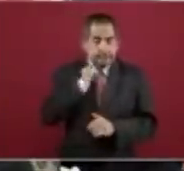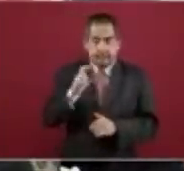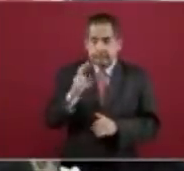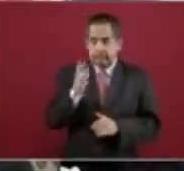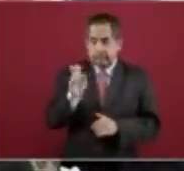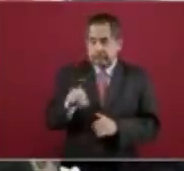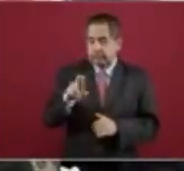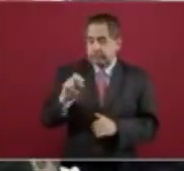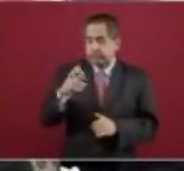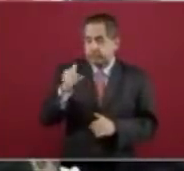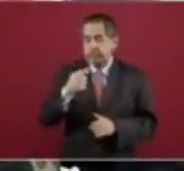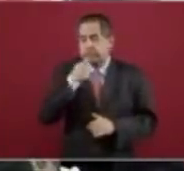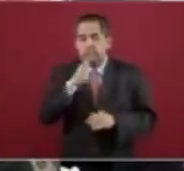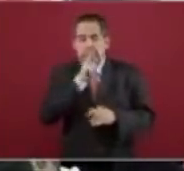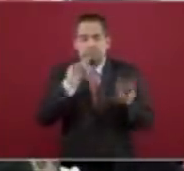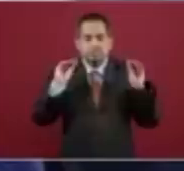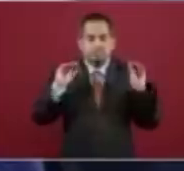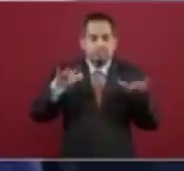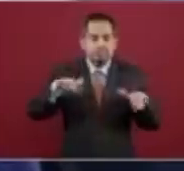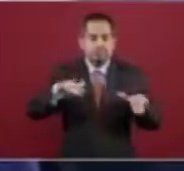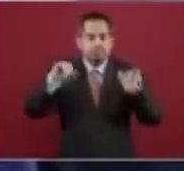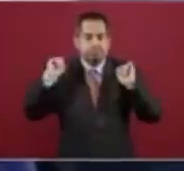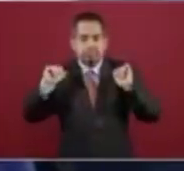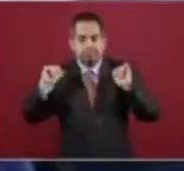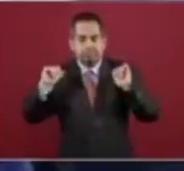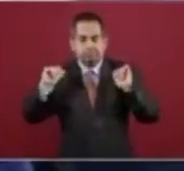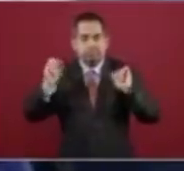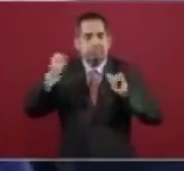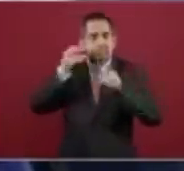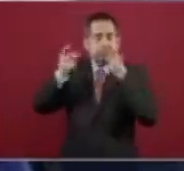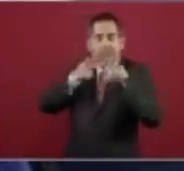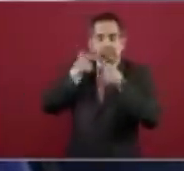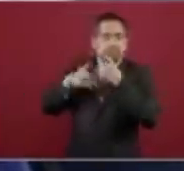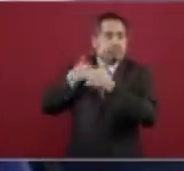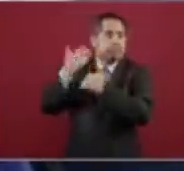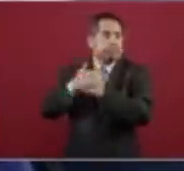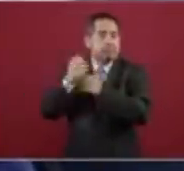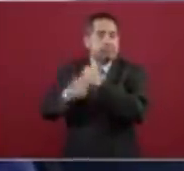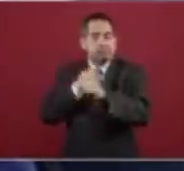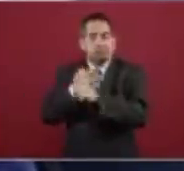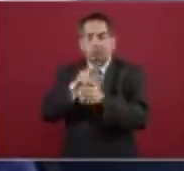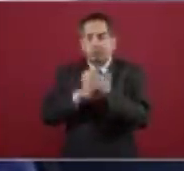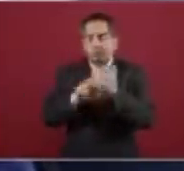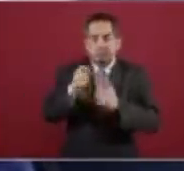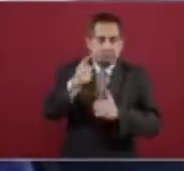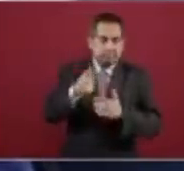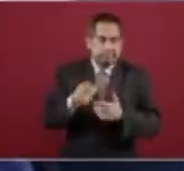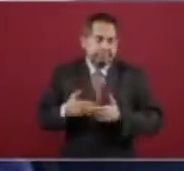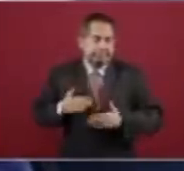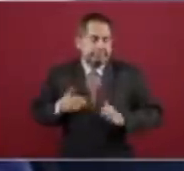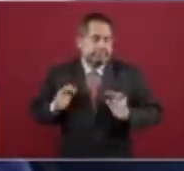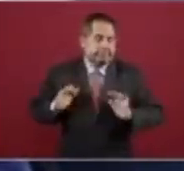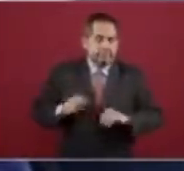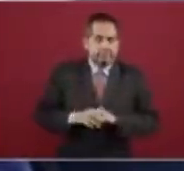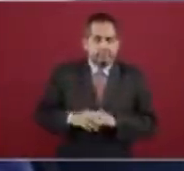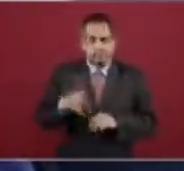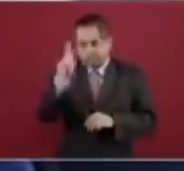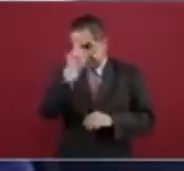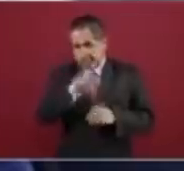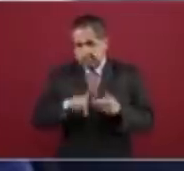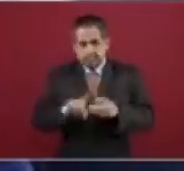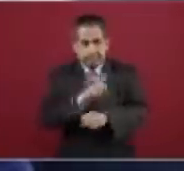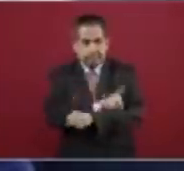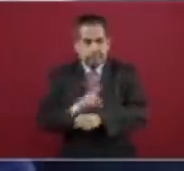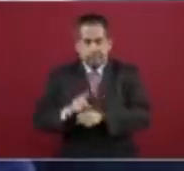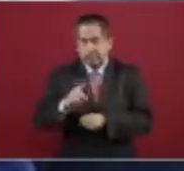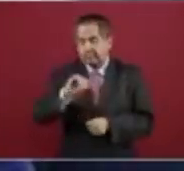Moya prefiere guardar silencio y preparar su campaña para el 2021. Peor aún, el delegado Jaime